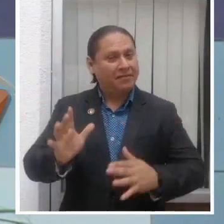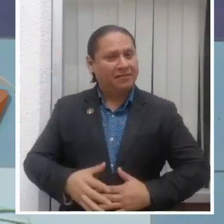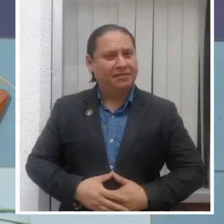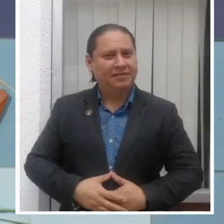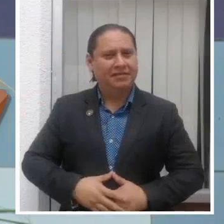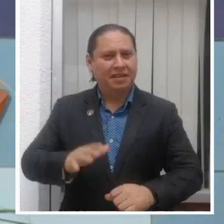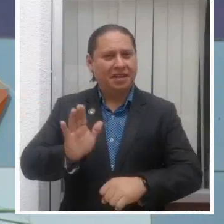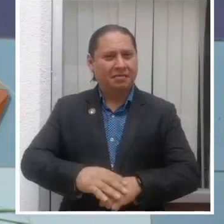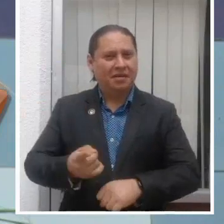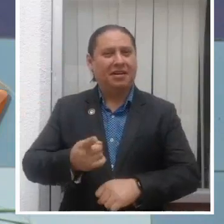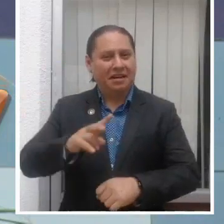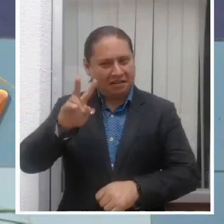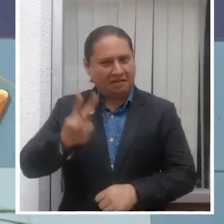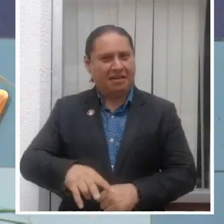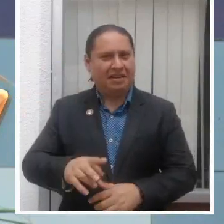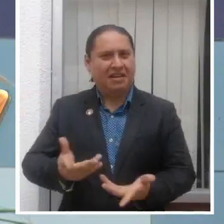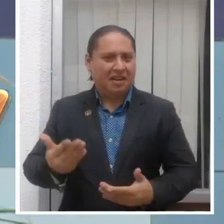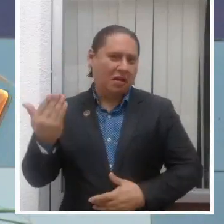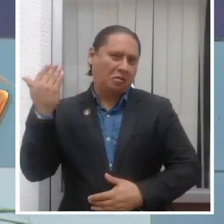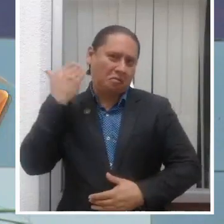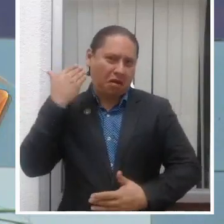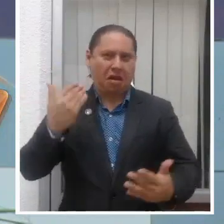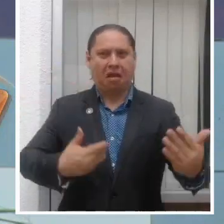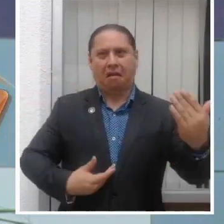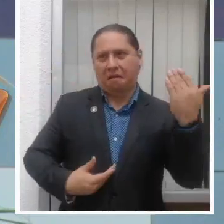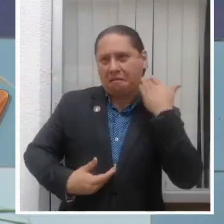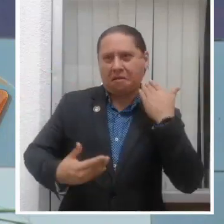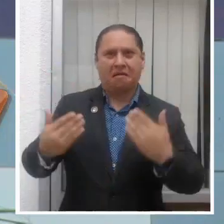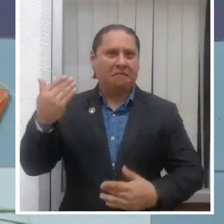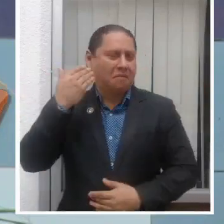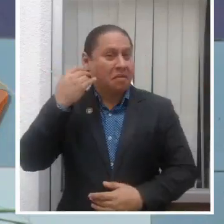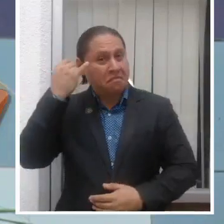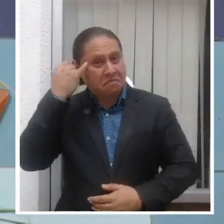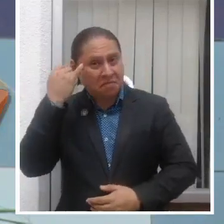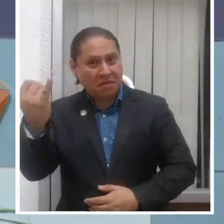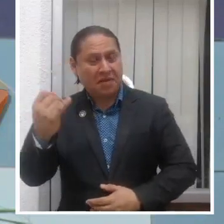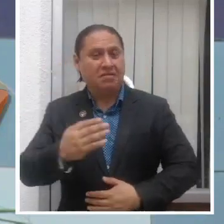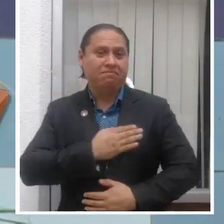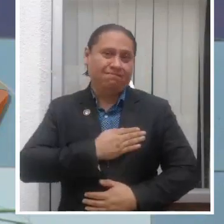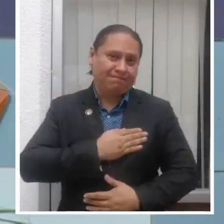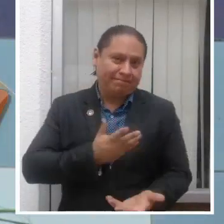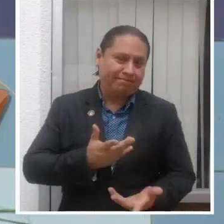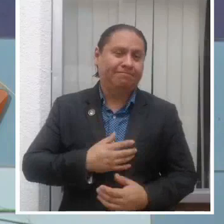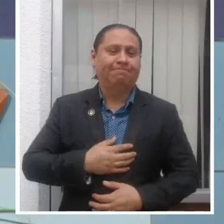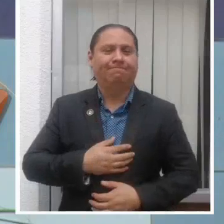Porque como suele pasar, muchas bromas pueden pasar, y dije, bueno, yo